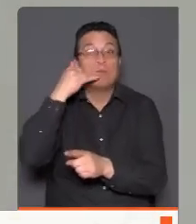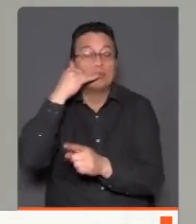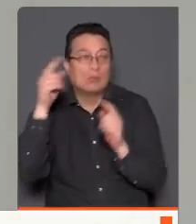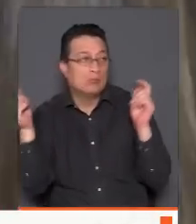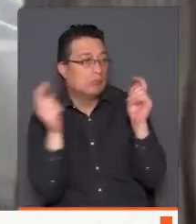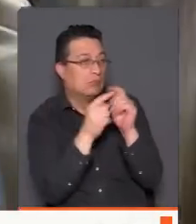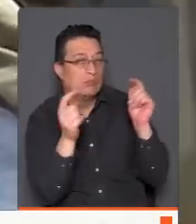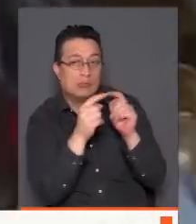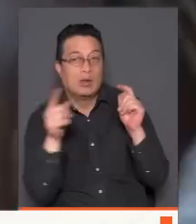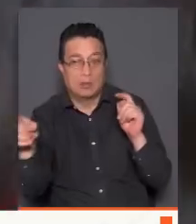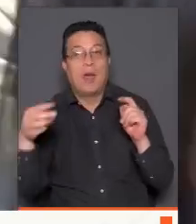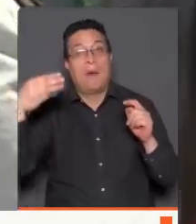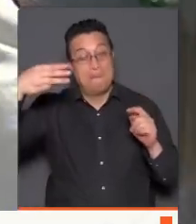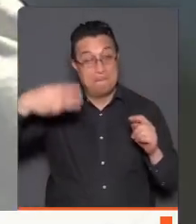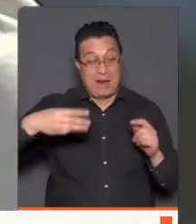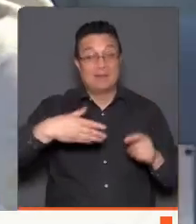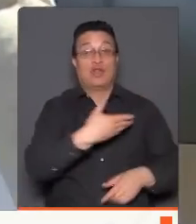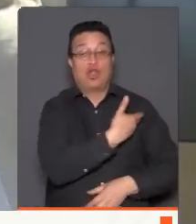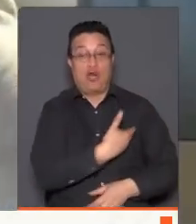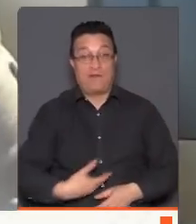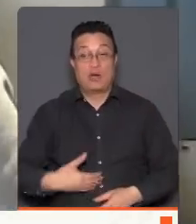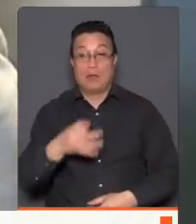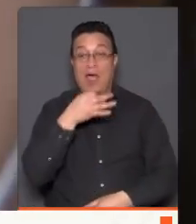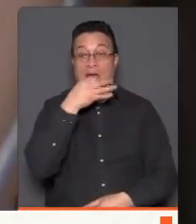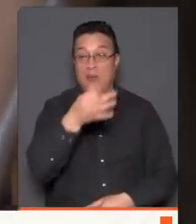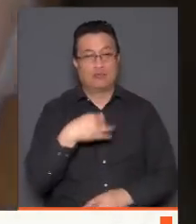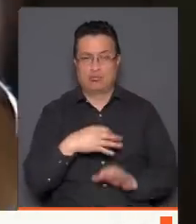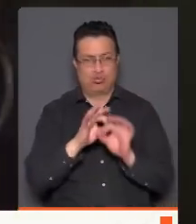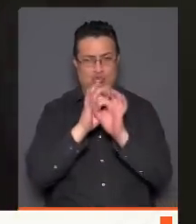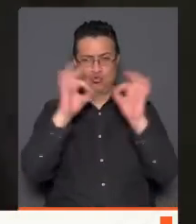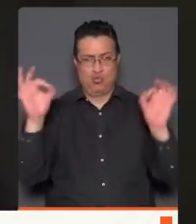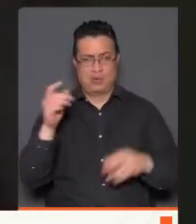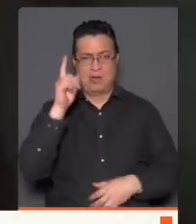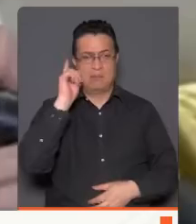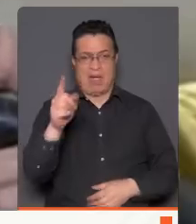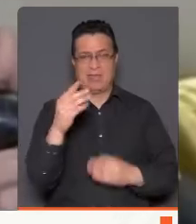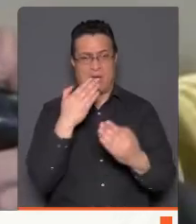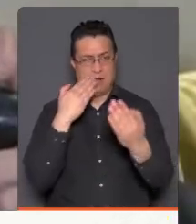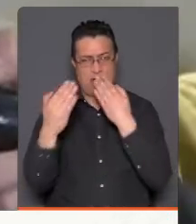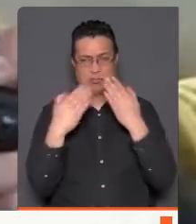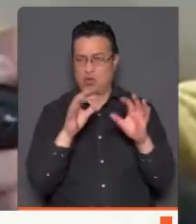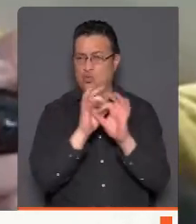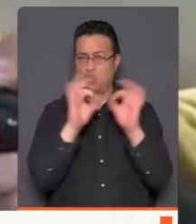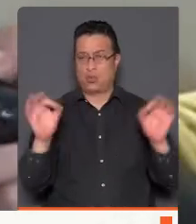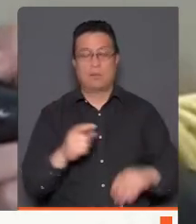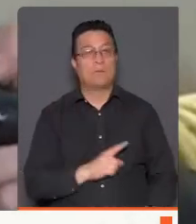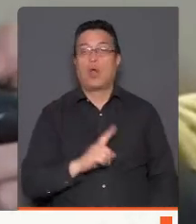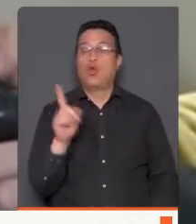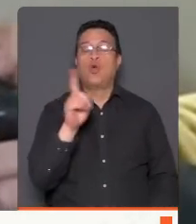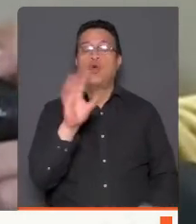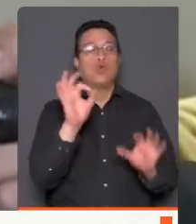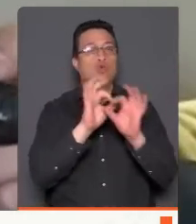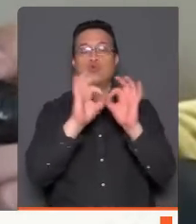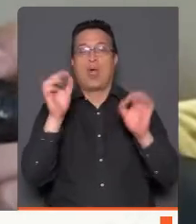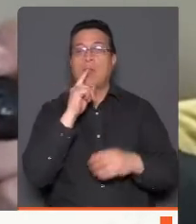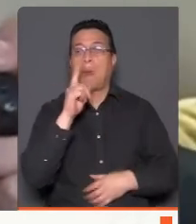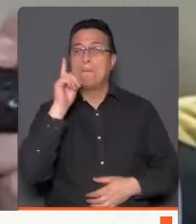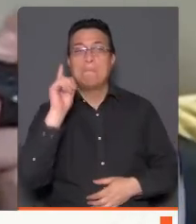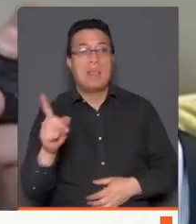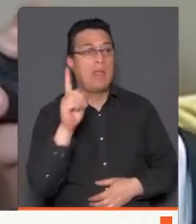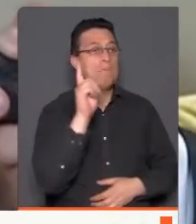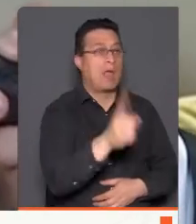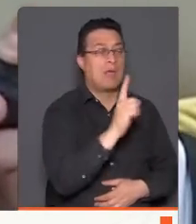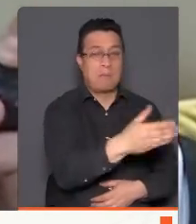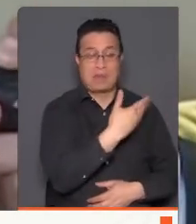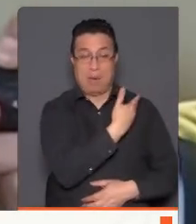este martes el gobierno reiteró que nunca se instruyó a abrir diálogo con él no existió ninguna instrucción por parte del